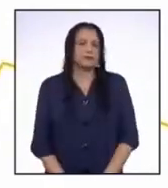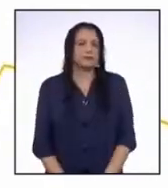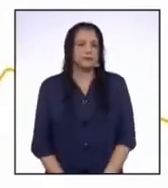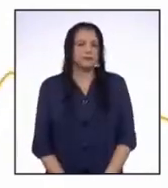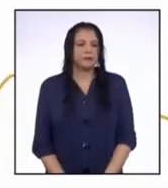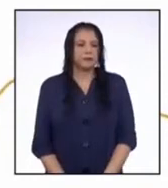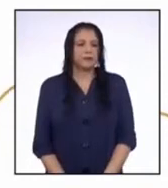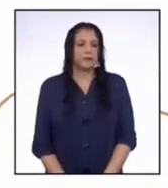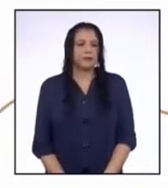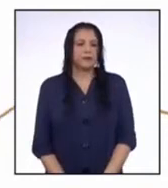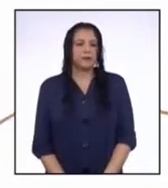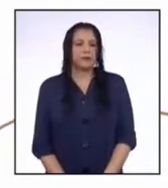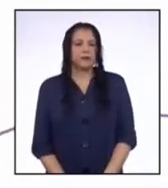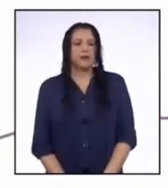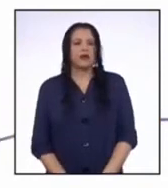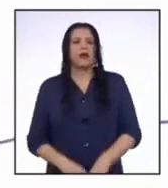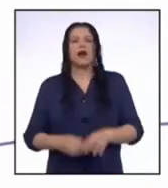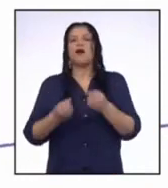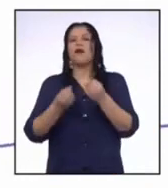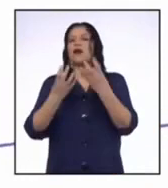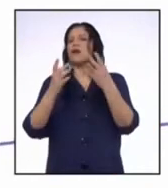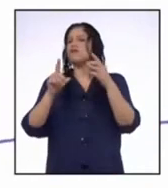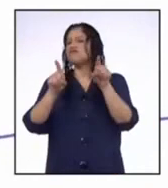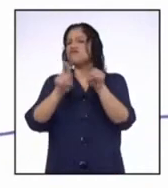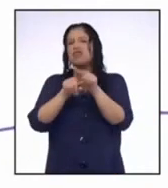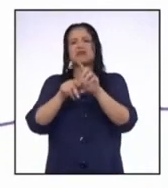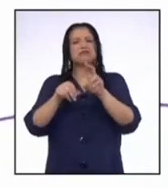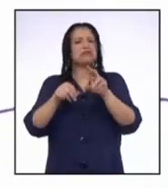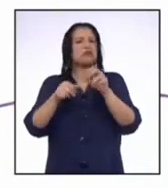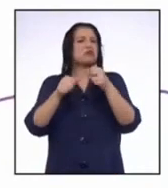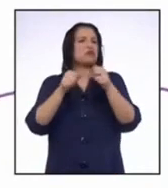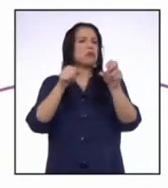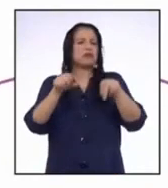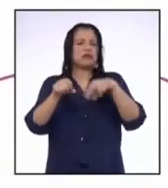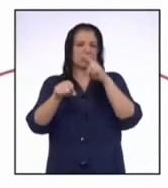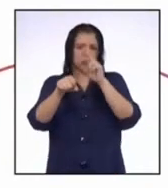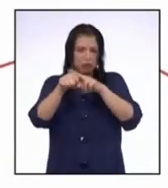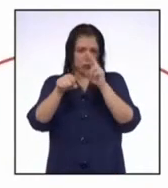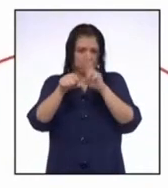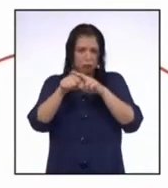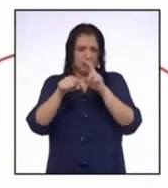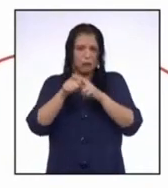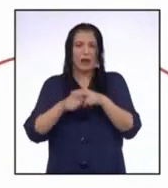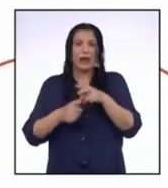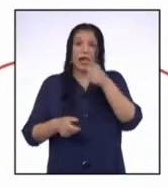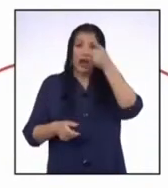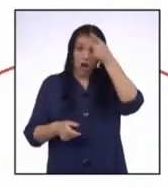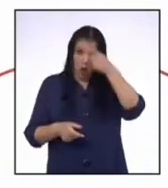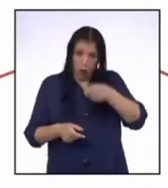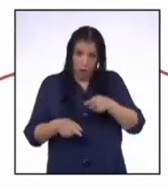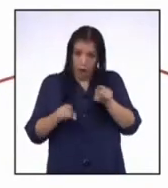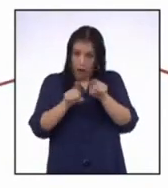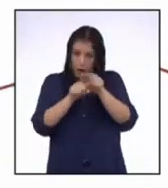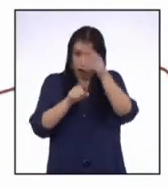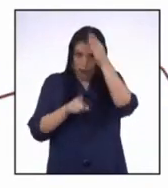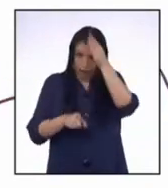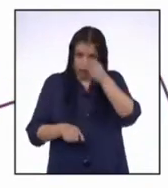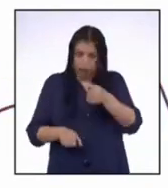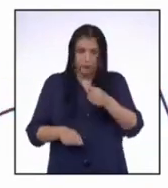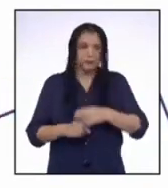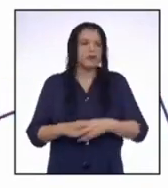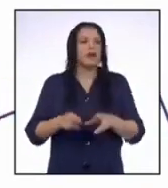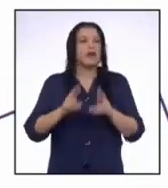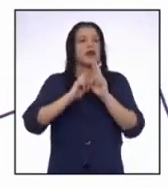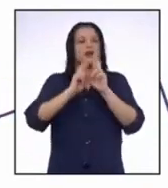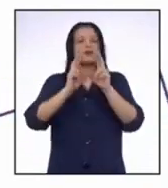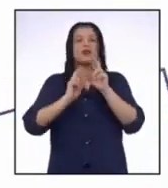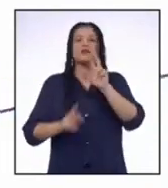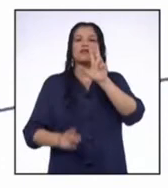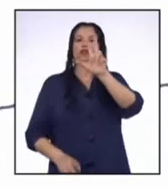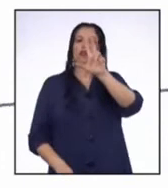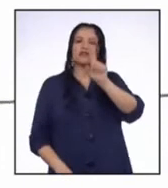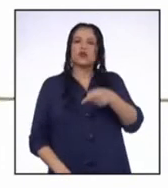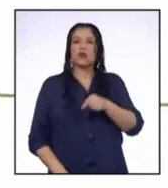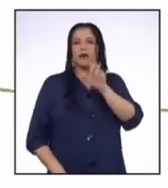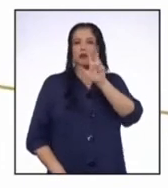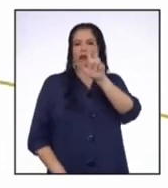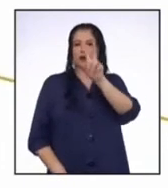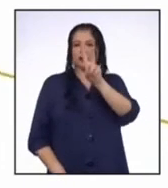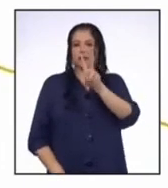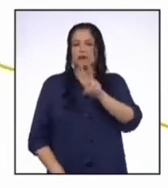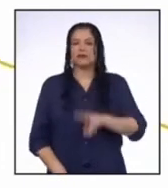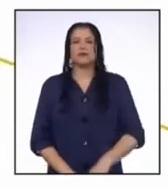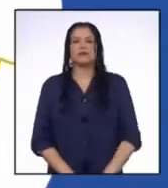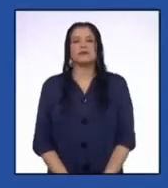Ahora resto los números como si fueran números naturales, manteniendo la coma en su lugar. El resultado es 3 enteros 32